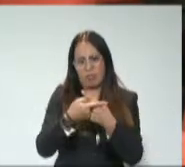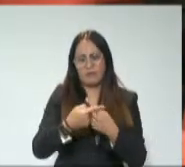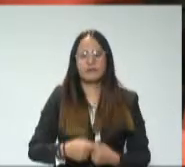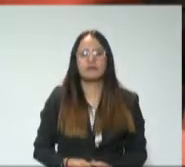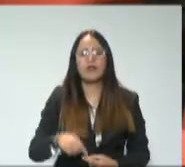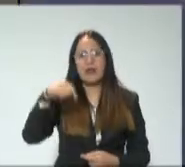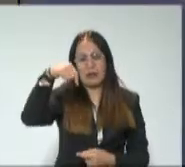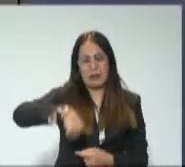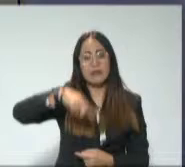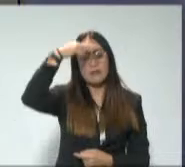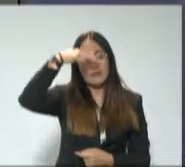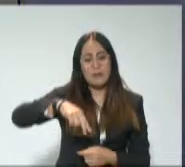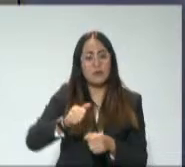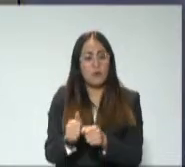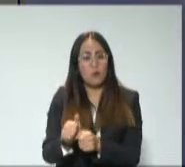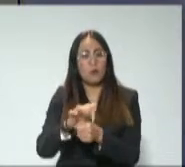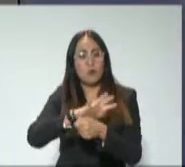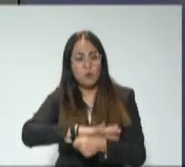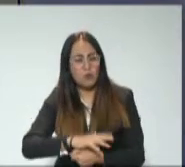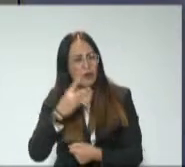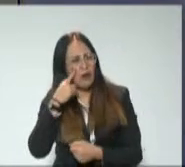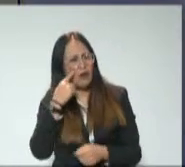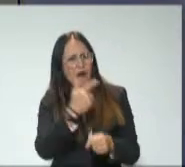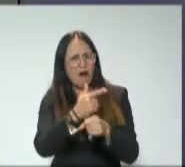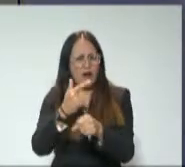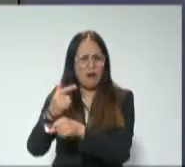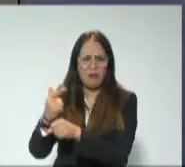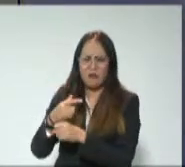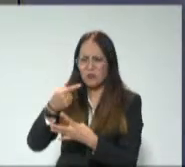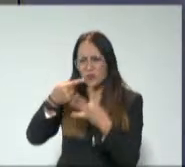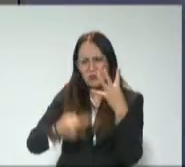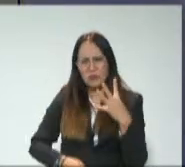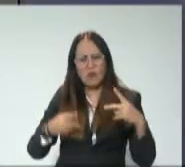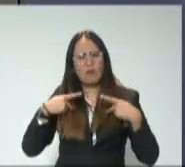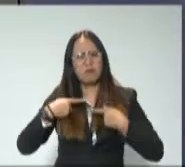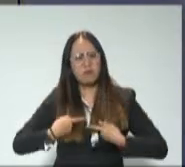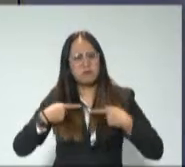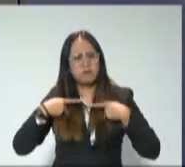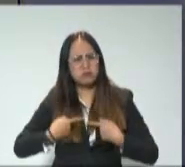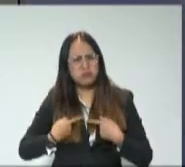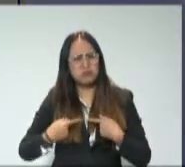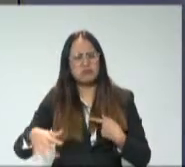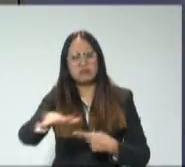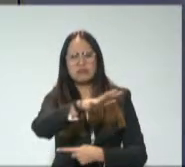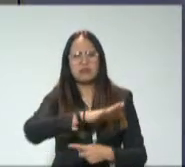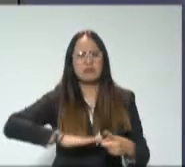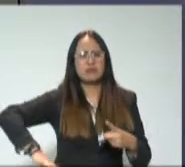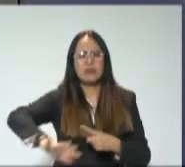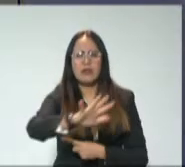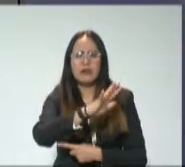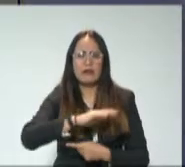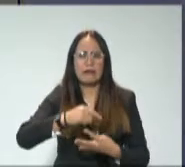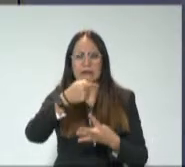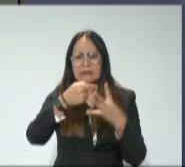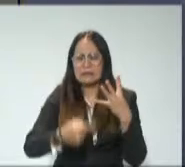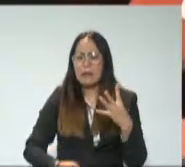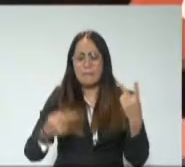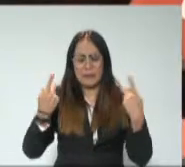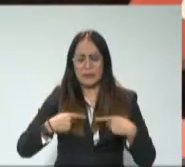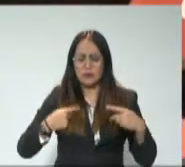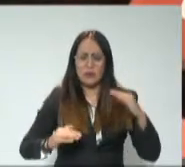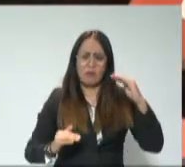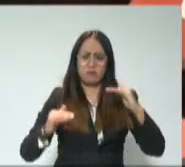sanitaria ha desnudado varias de las ya existentes vulnerabilidades a un contexto de profunda desigualdad